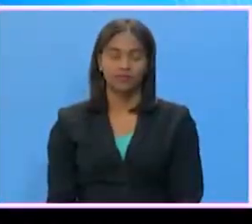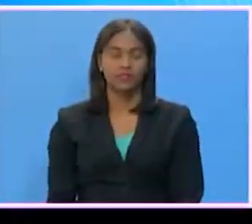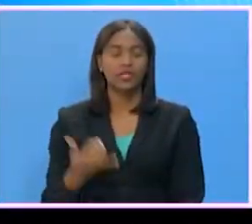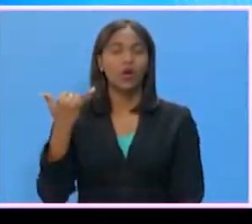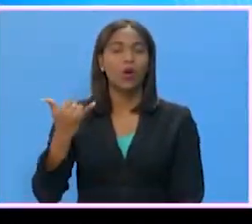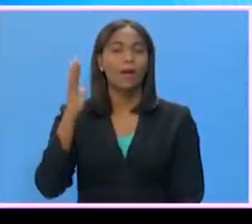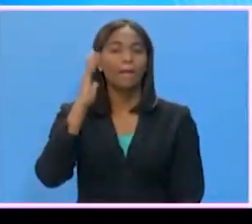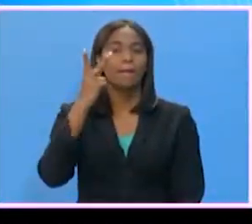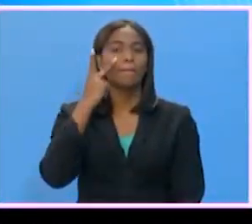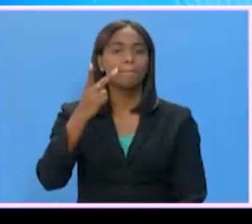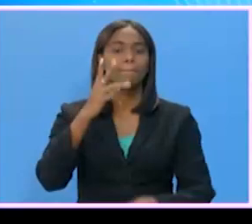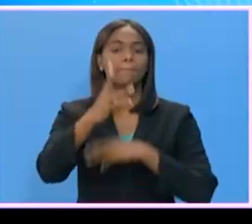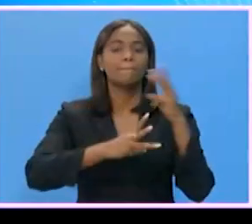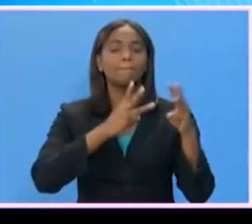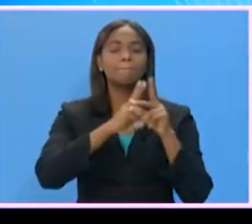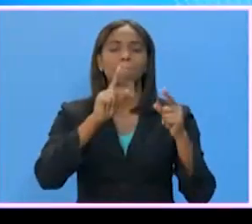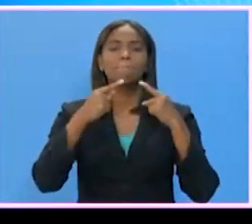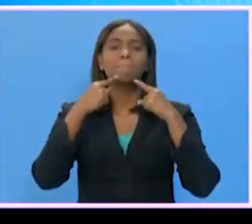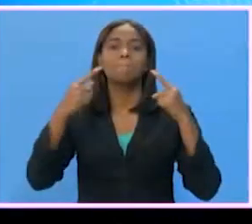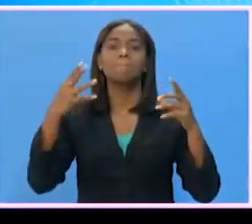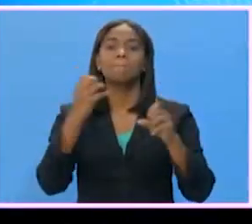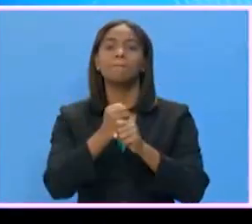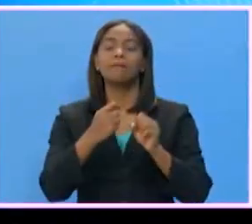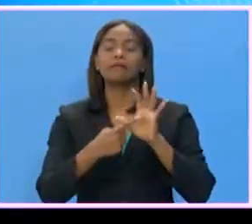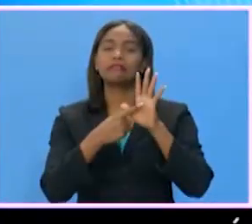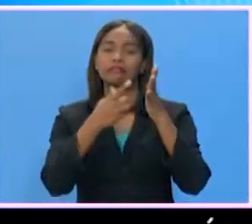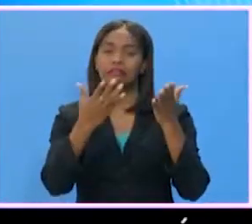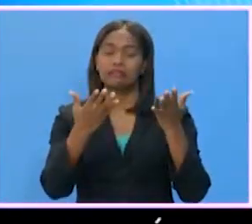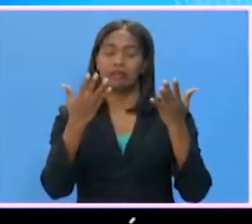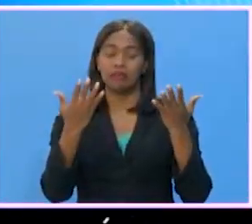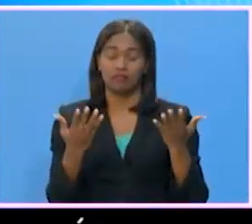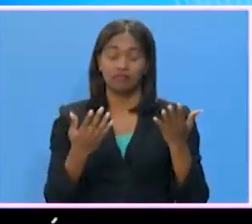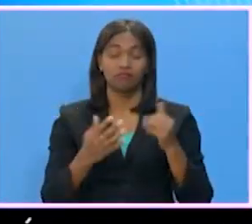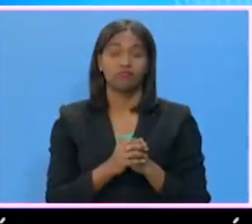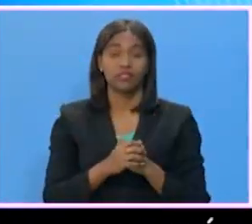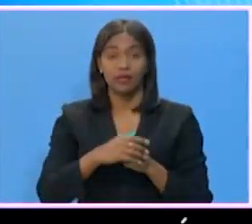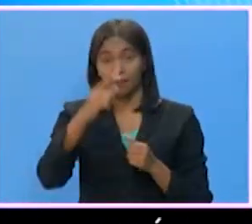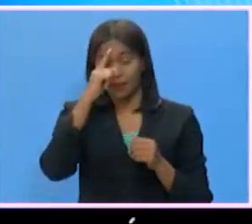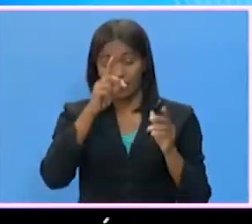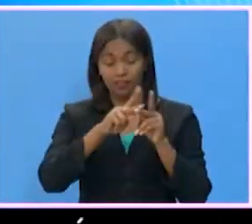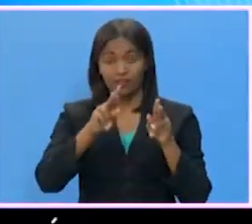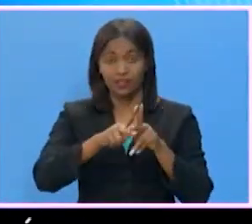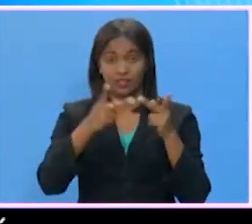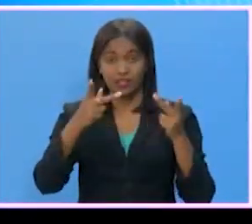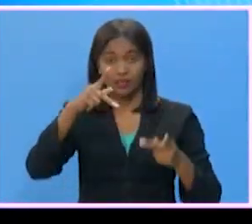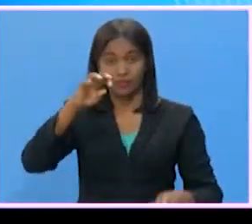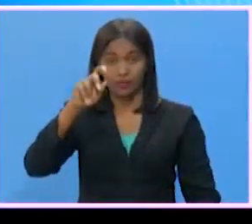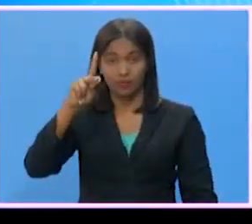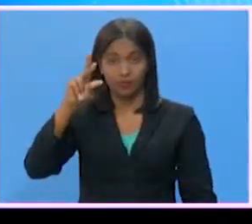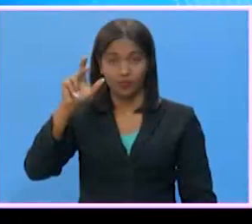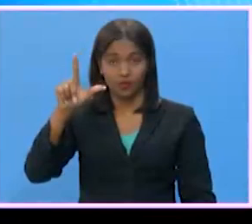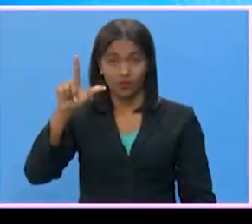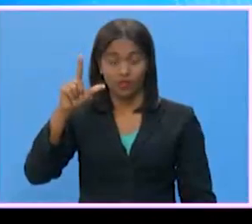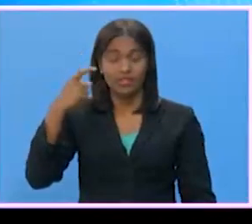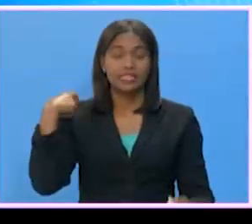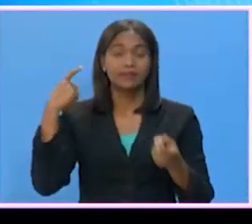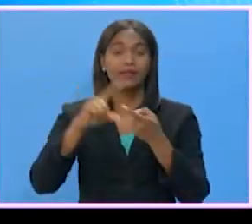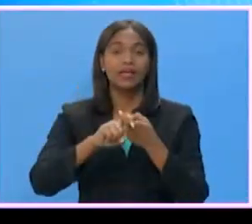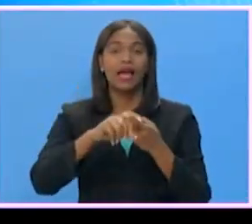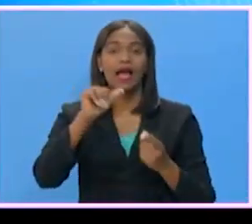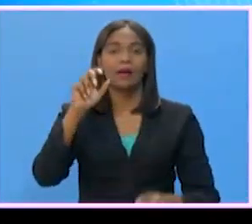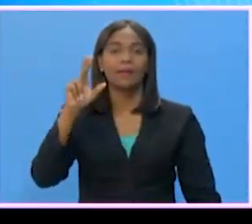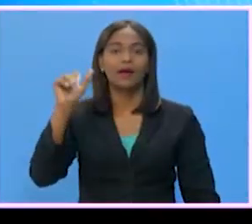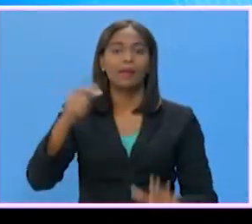Vamos inmediato con las informaciones del mundo del arte y el espectáculo. En una exclusiva para la revista People en Español, Amara la Negra presentó a sus